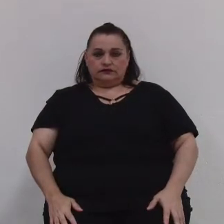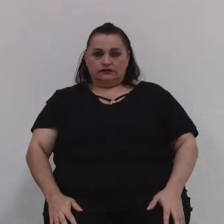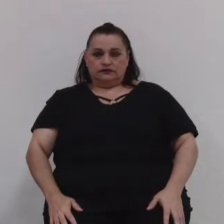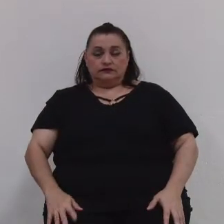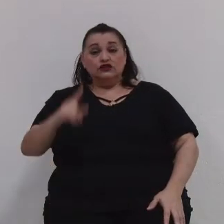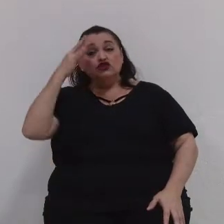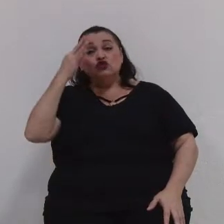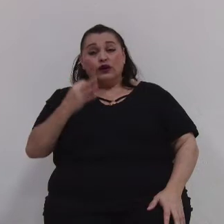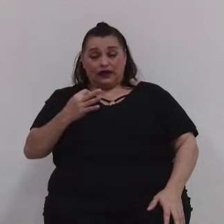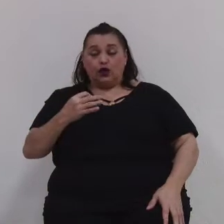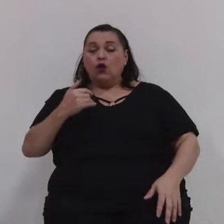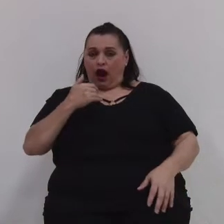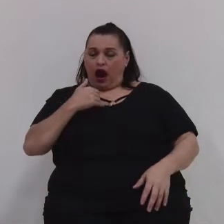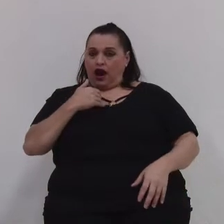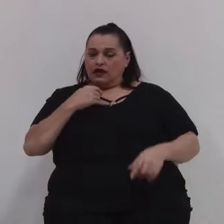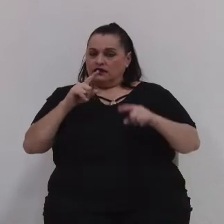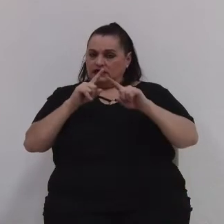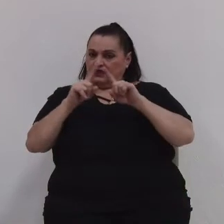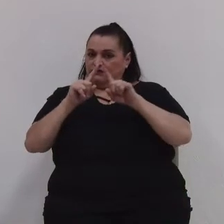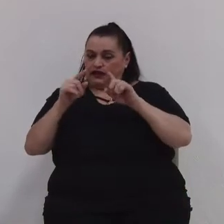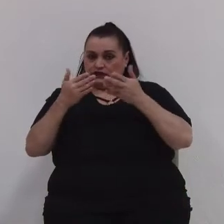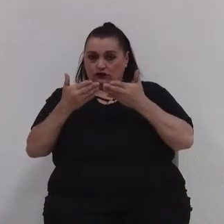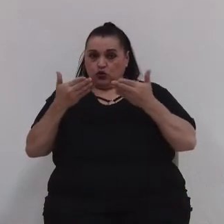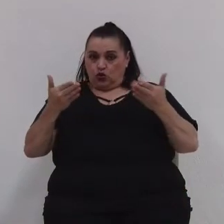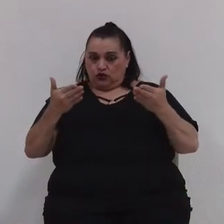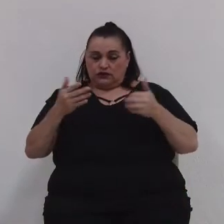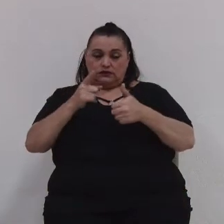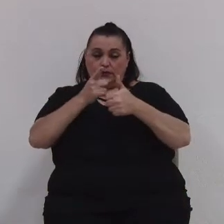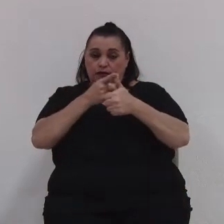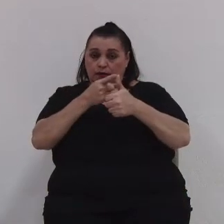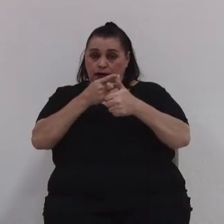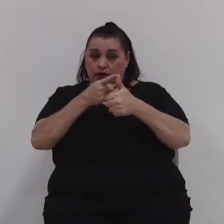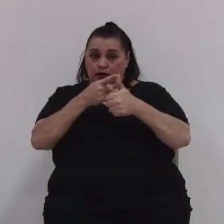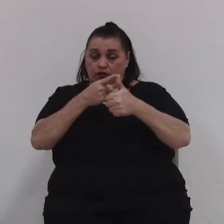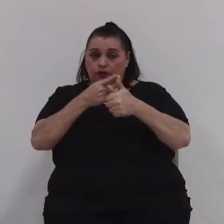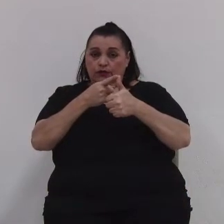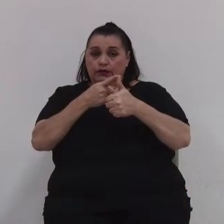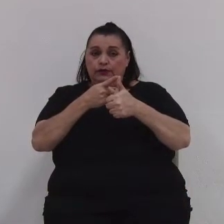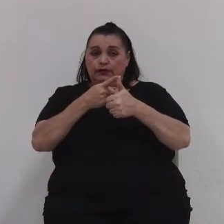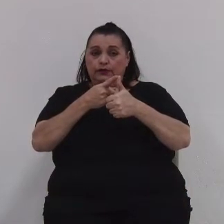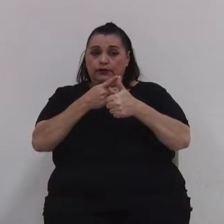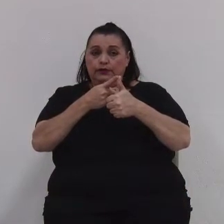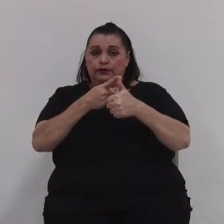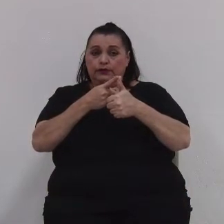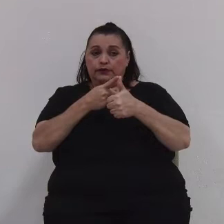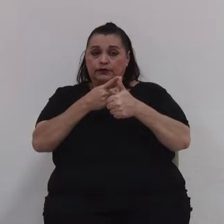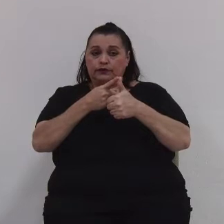Yo creo que hay varias cosas. En primer lugar, el